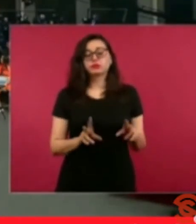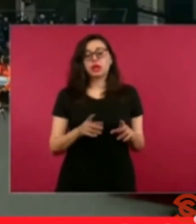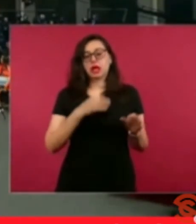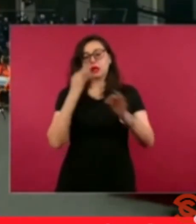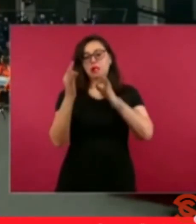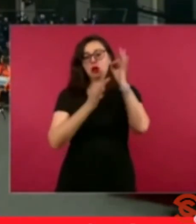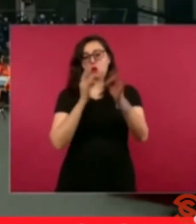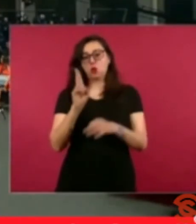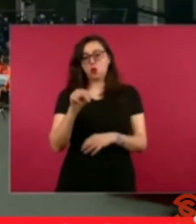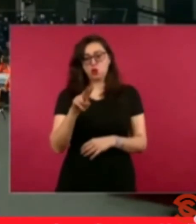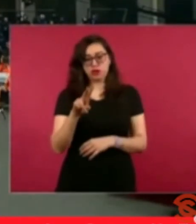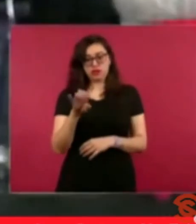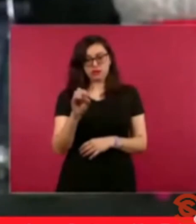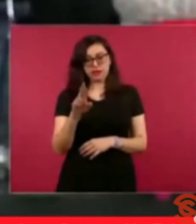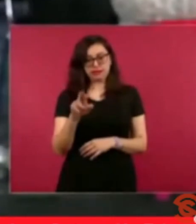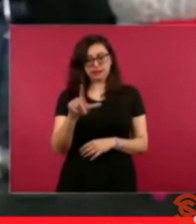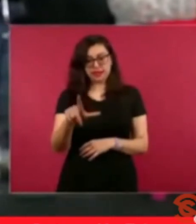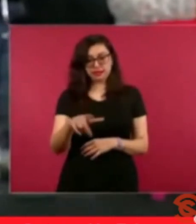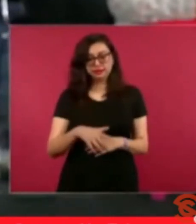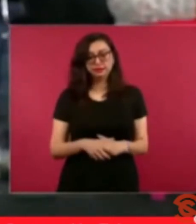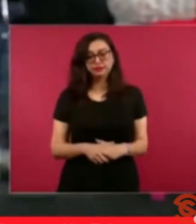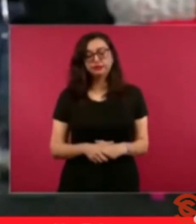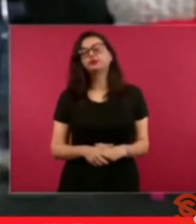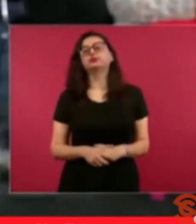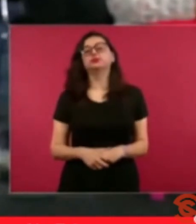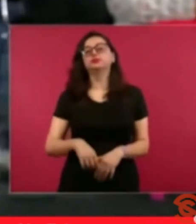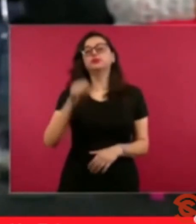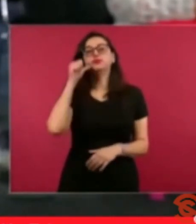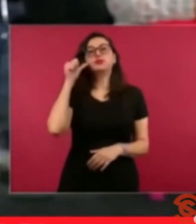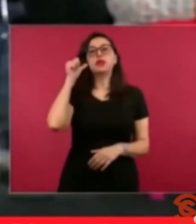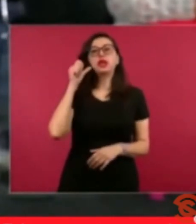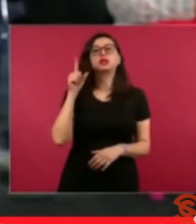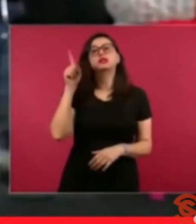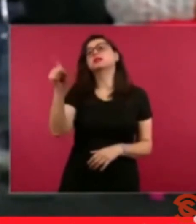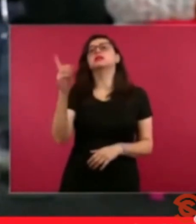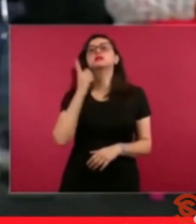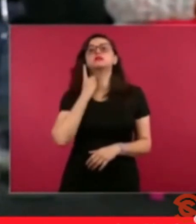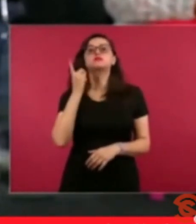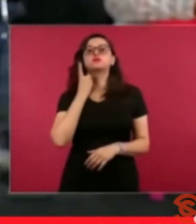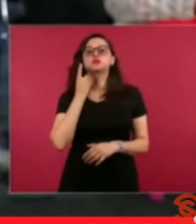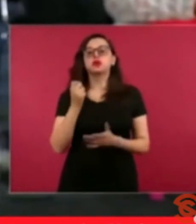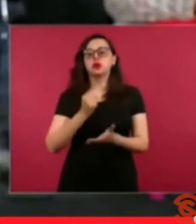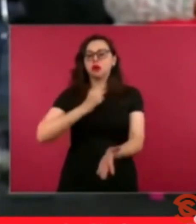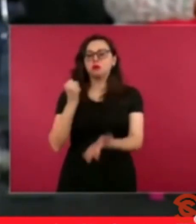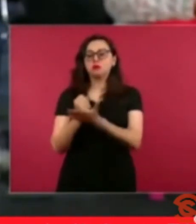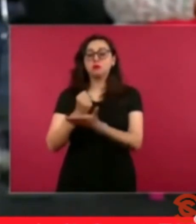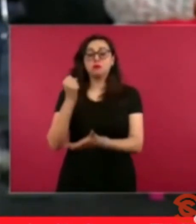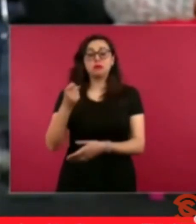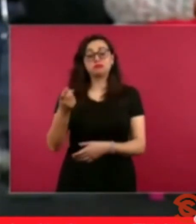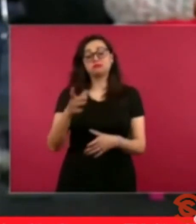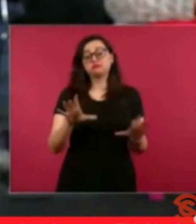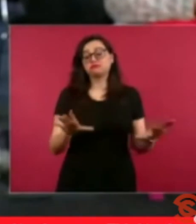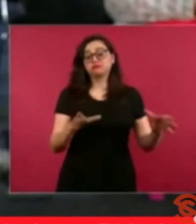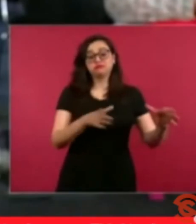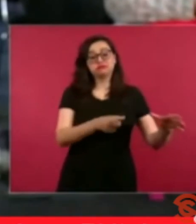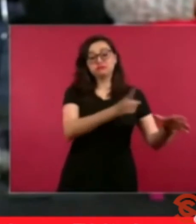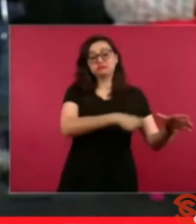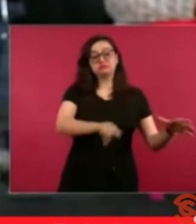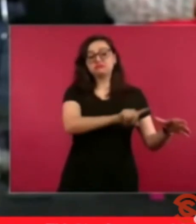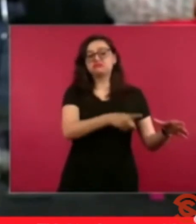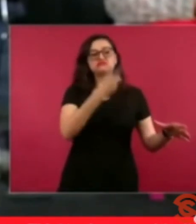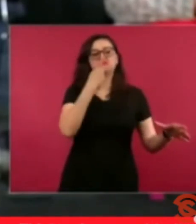esto que se aprobó ayer en San Lázaro, ya la oposición adelantó que va a impugnar esta ley. ¿Ya está